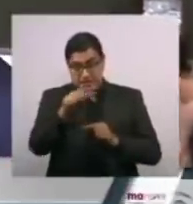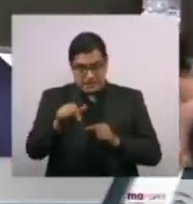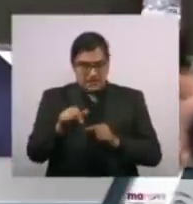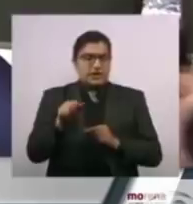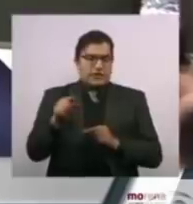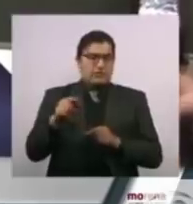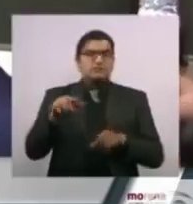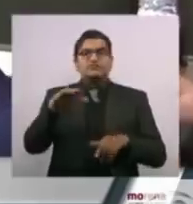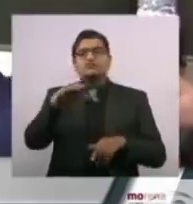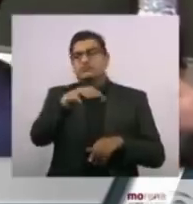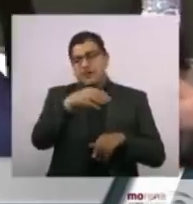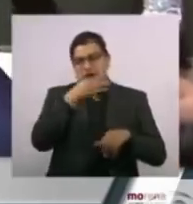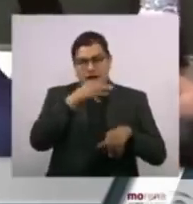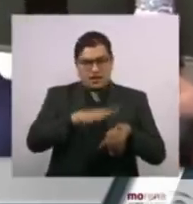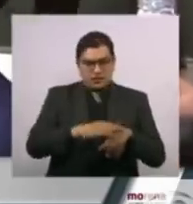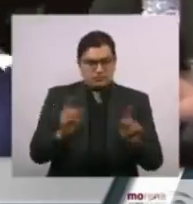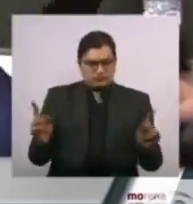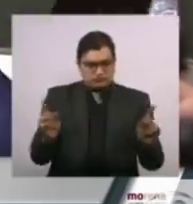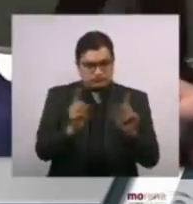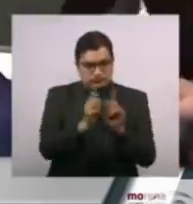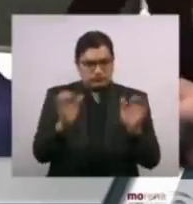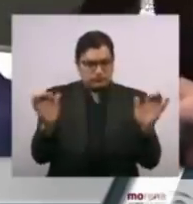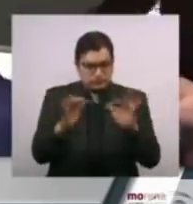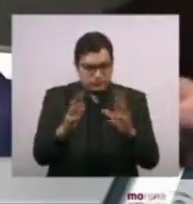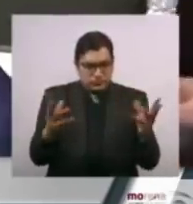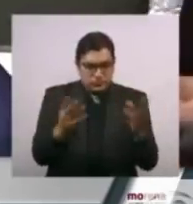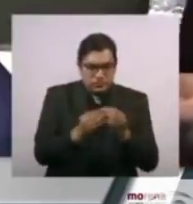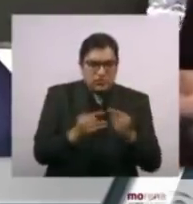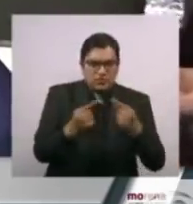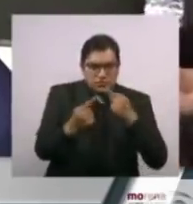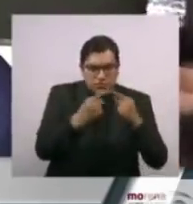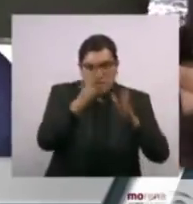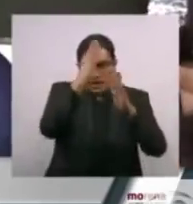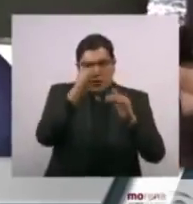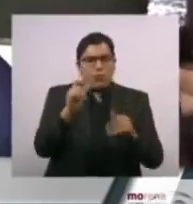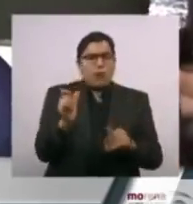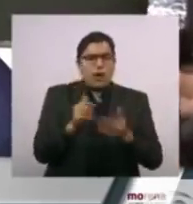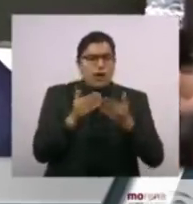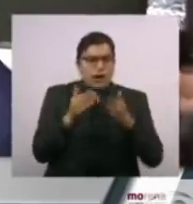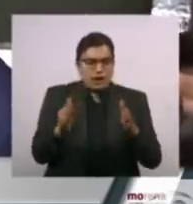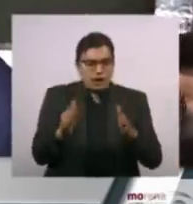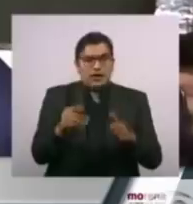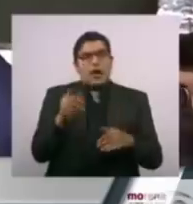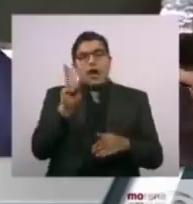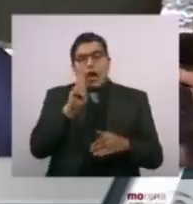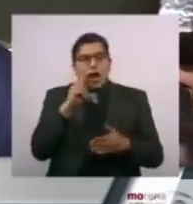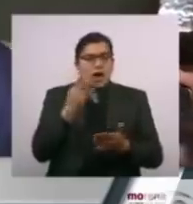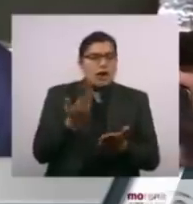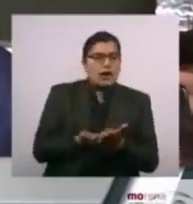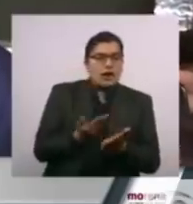la sección instructora tendrá que reunirse y acordar la apertura del periodo de pruebas.